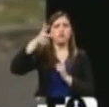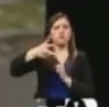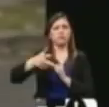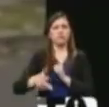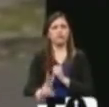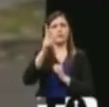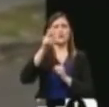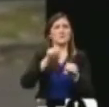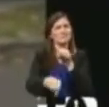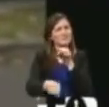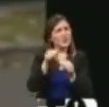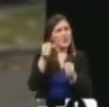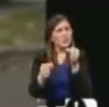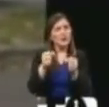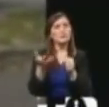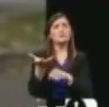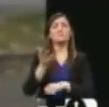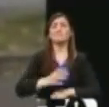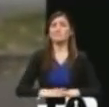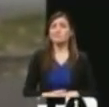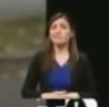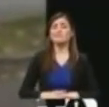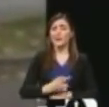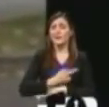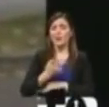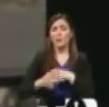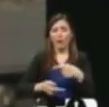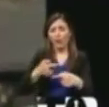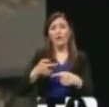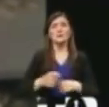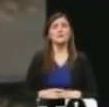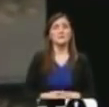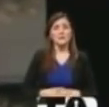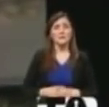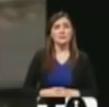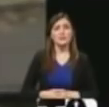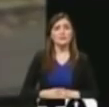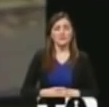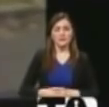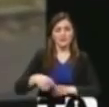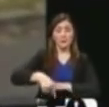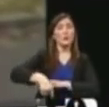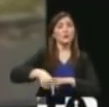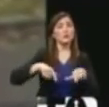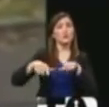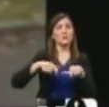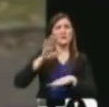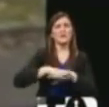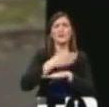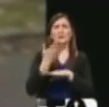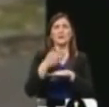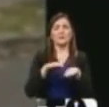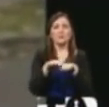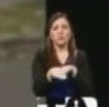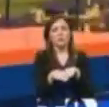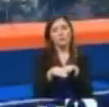ha causado varios daños a los automotores que a diario pasan por este lugar. Esta zanja que se ha formado además causa gran